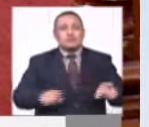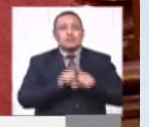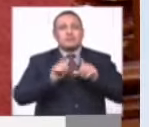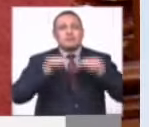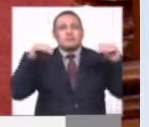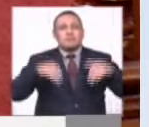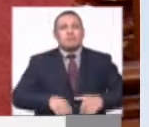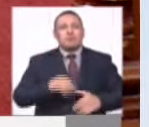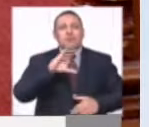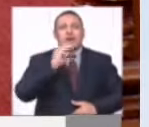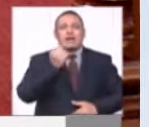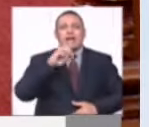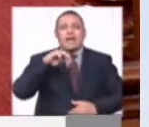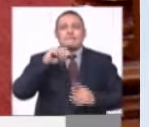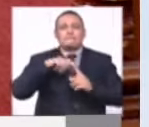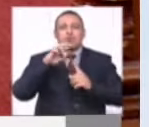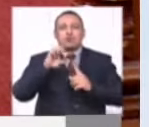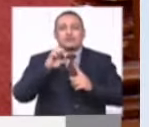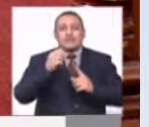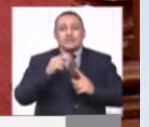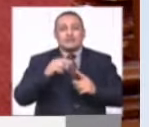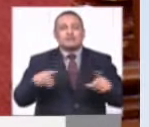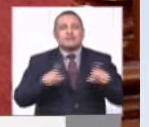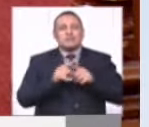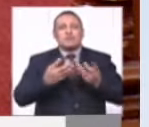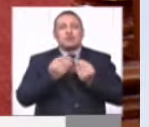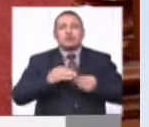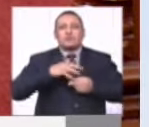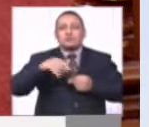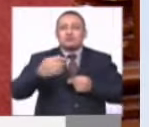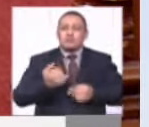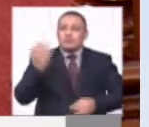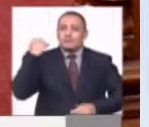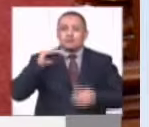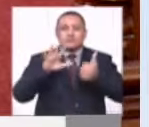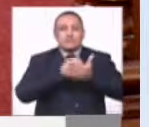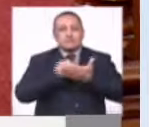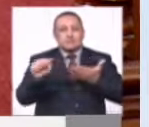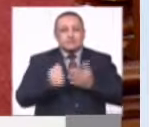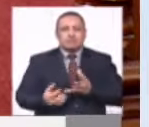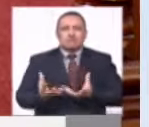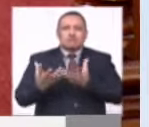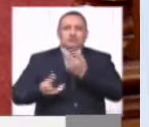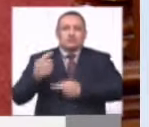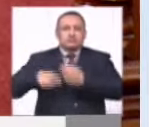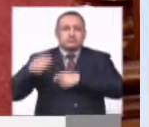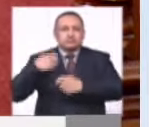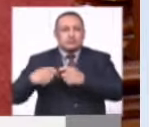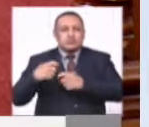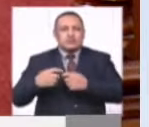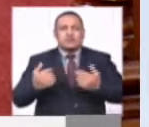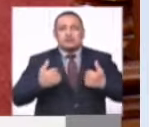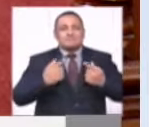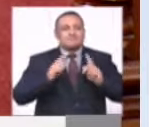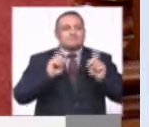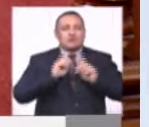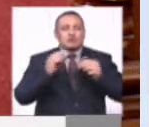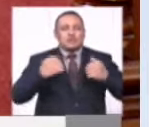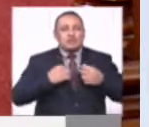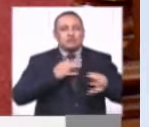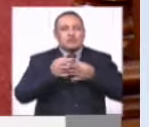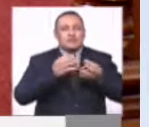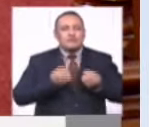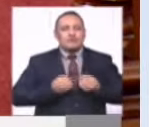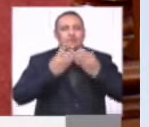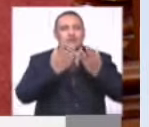precio del camote, y es porque ha habido mucha siembra hace 6 meses. De modo que no tenemos un sistema de información